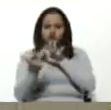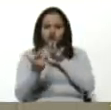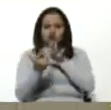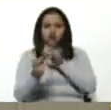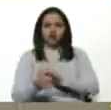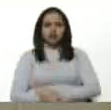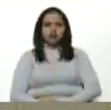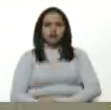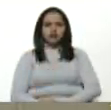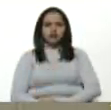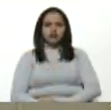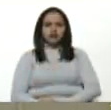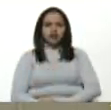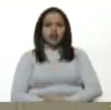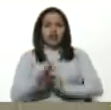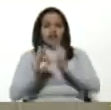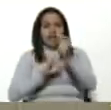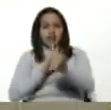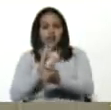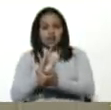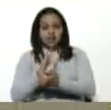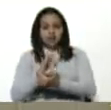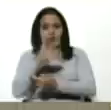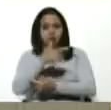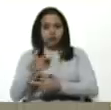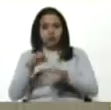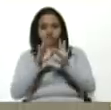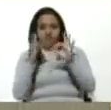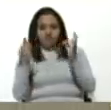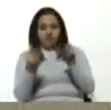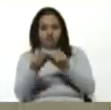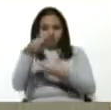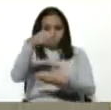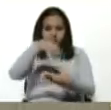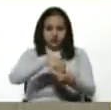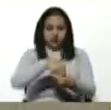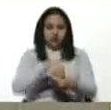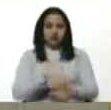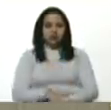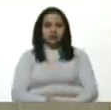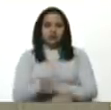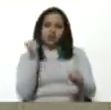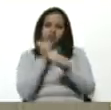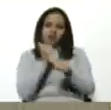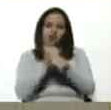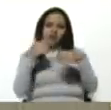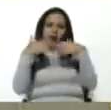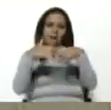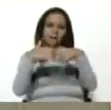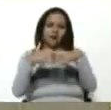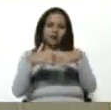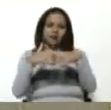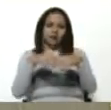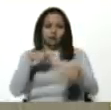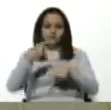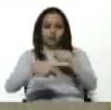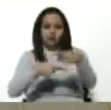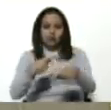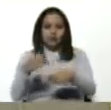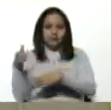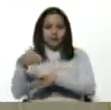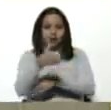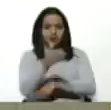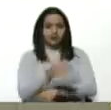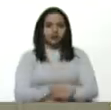Y 3 casos, que es una familia de un trabajador de una empresa procesadora de